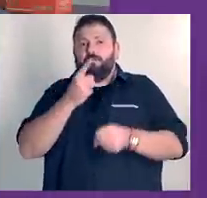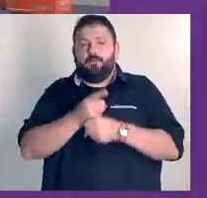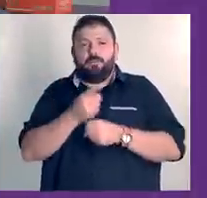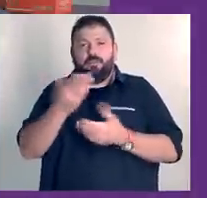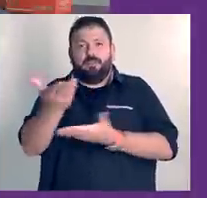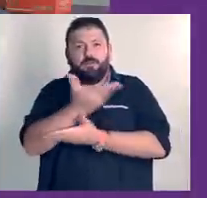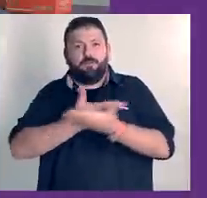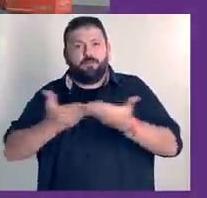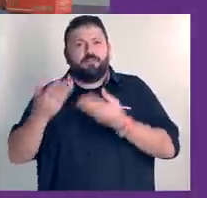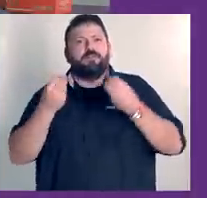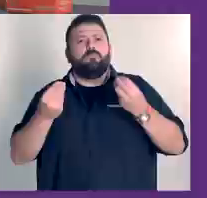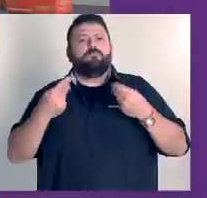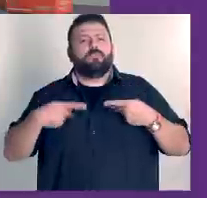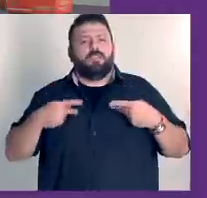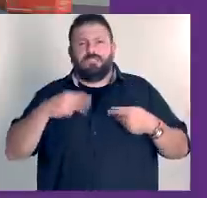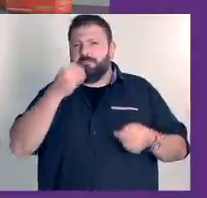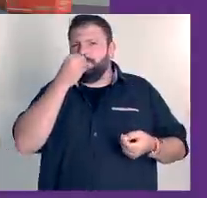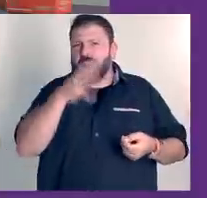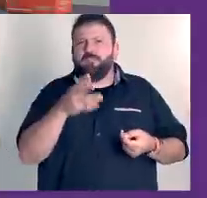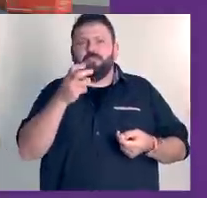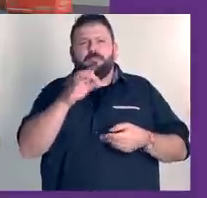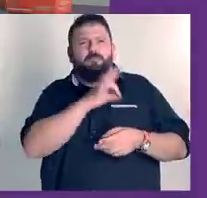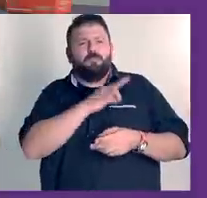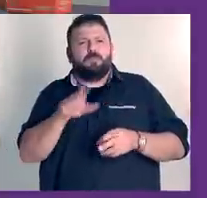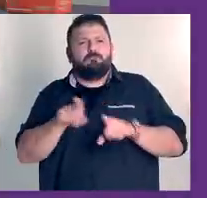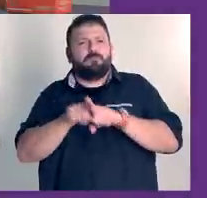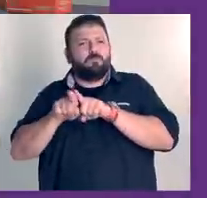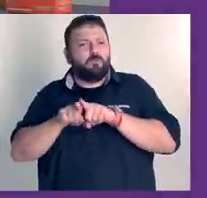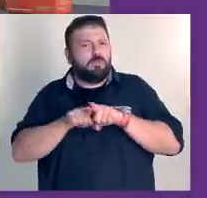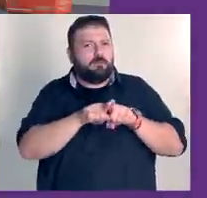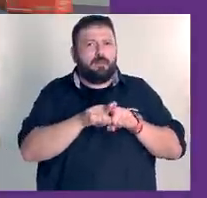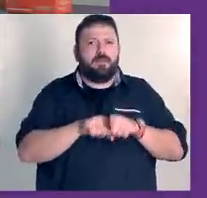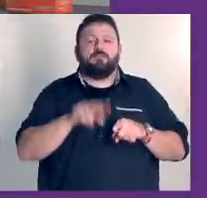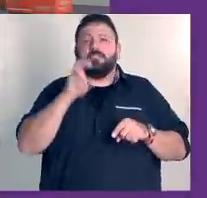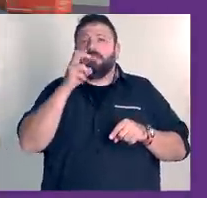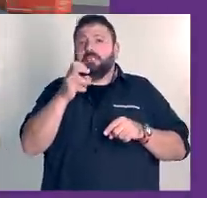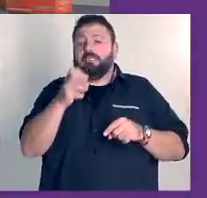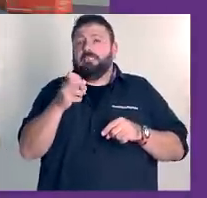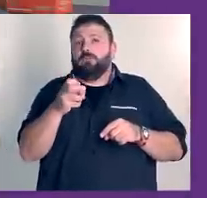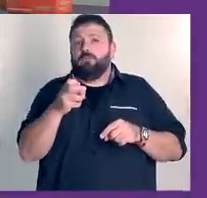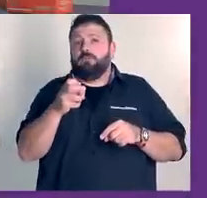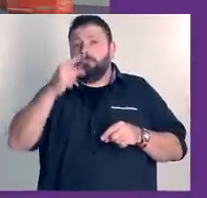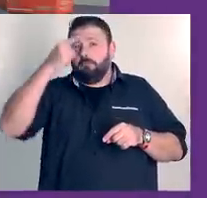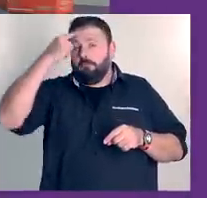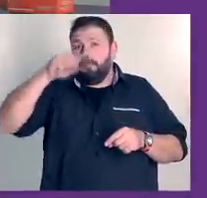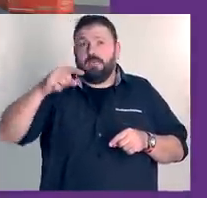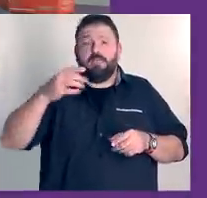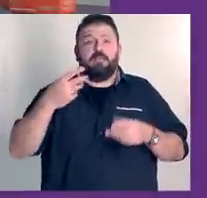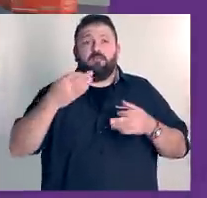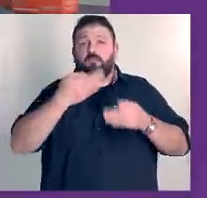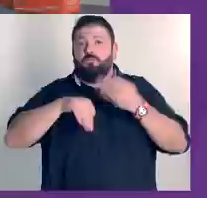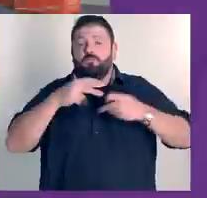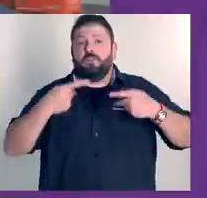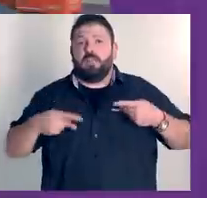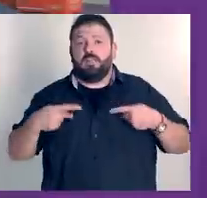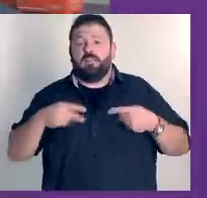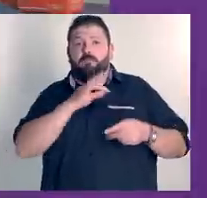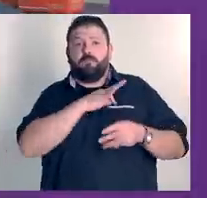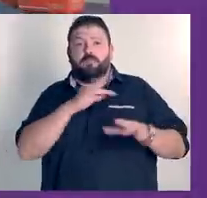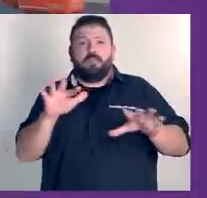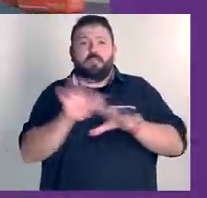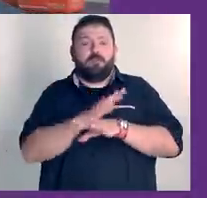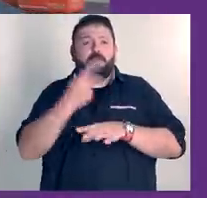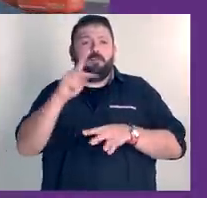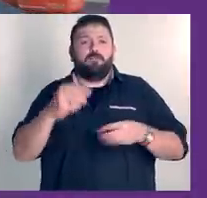tanta gente preciosa que a fin de cuentas somos hermanos estos minutos para que para que más gente podamos transformar nuestra vida